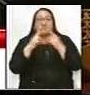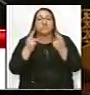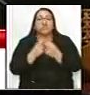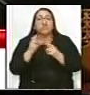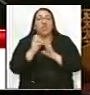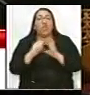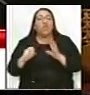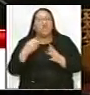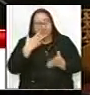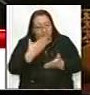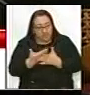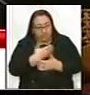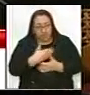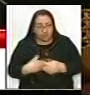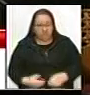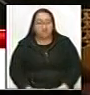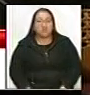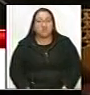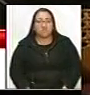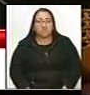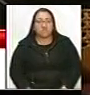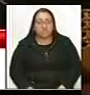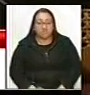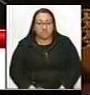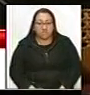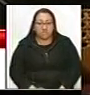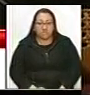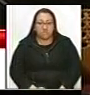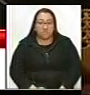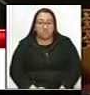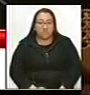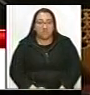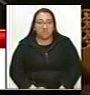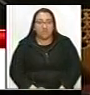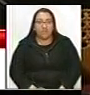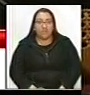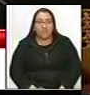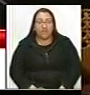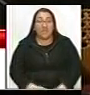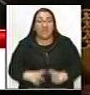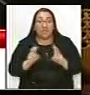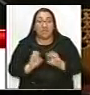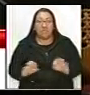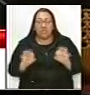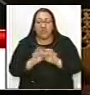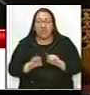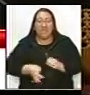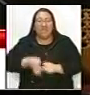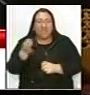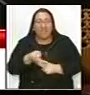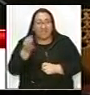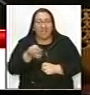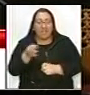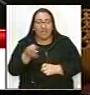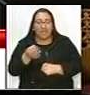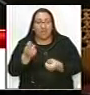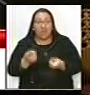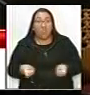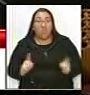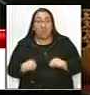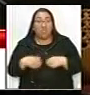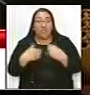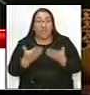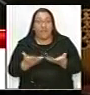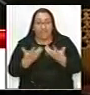muchas gracias john presidente entonces esta situación es importante porque es la foto real cuando se oye esta